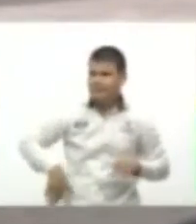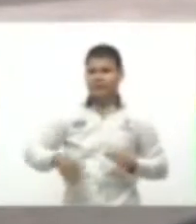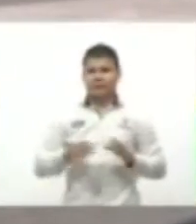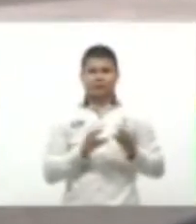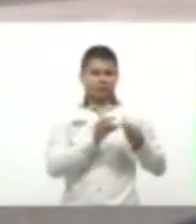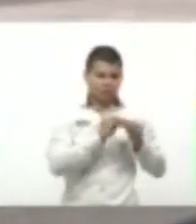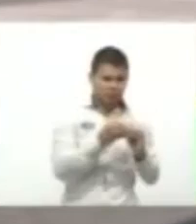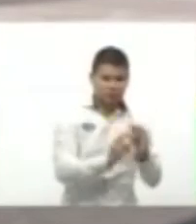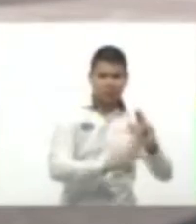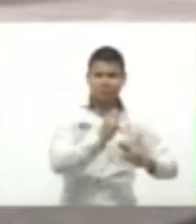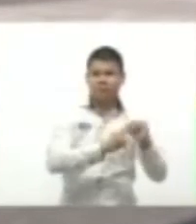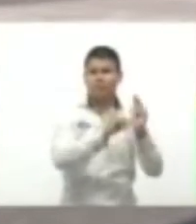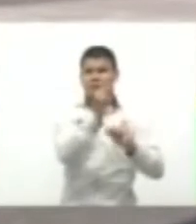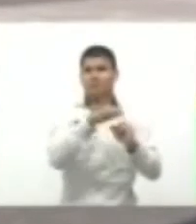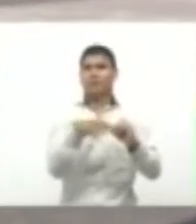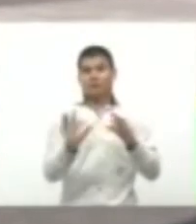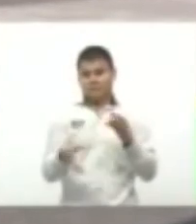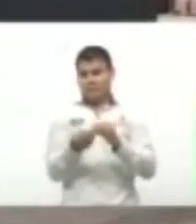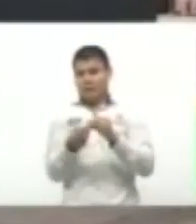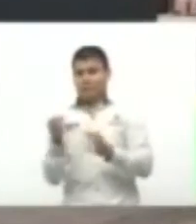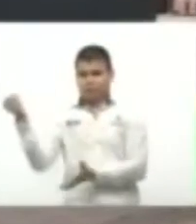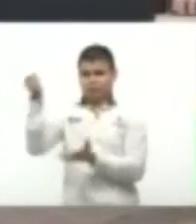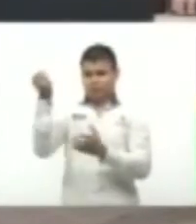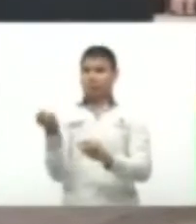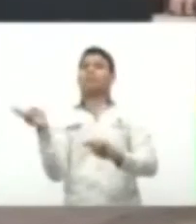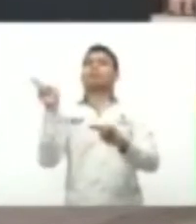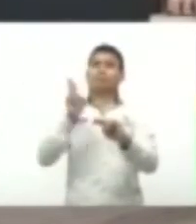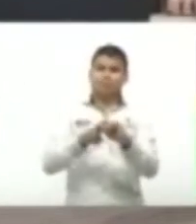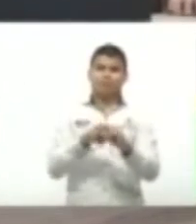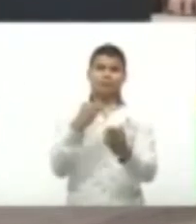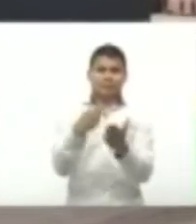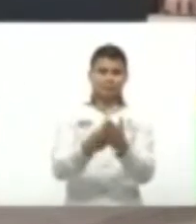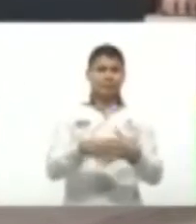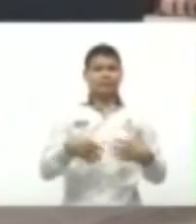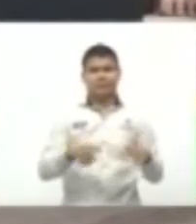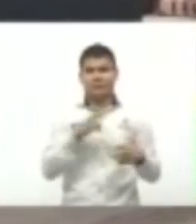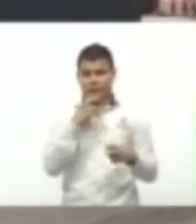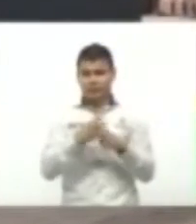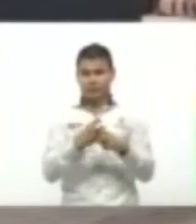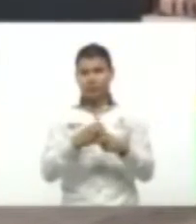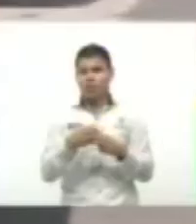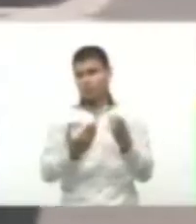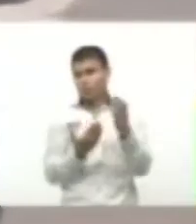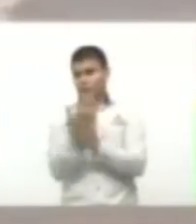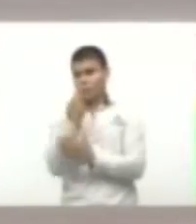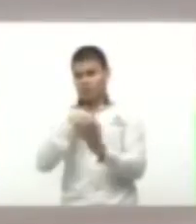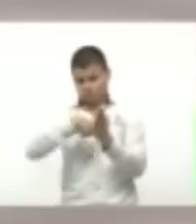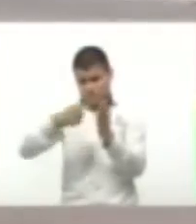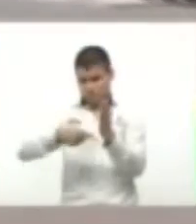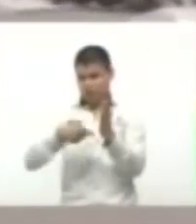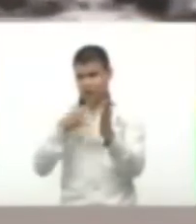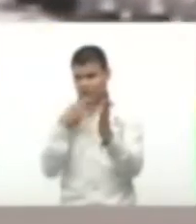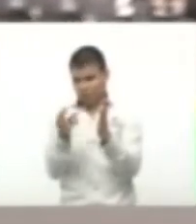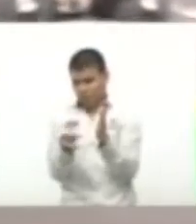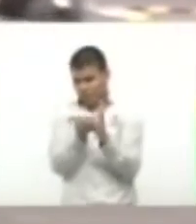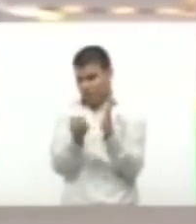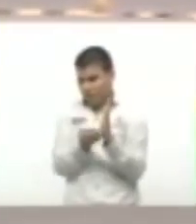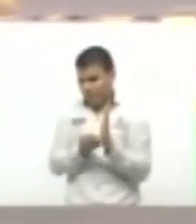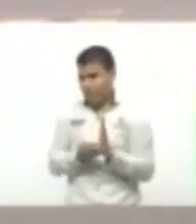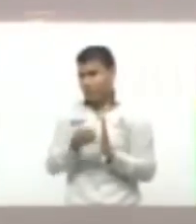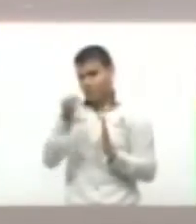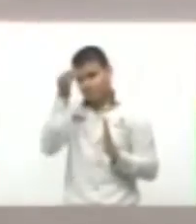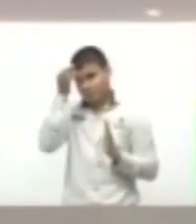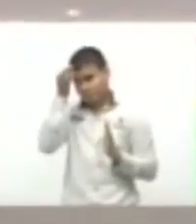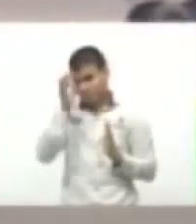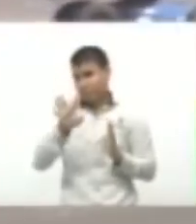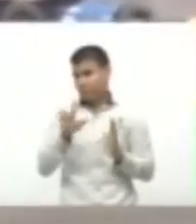inconvenientes y sobrecostos, pero también les dará la oportunidad de que en el nuevo contrato se implementen otras obras para mejorar